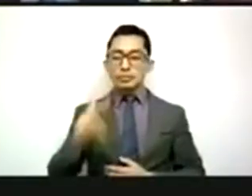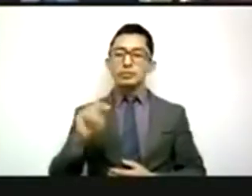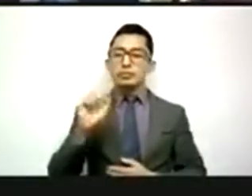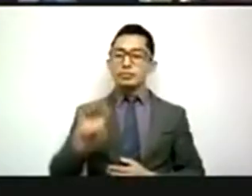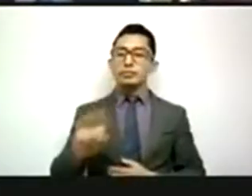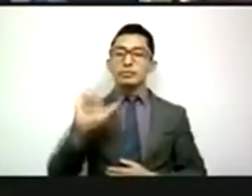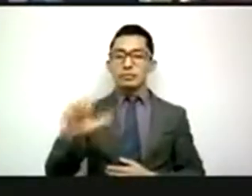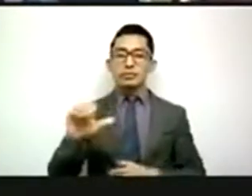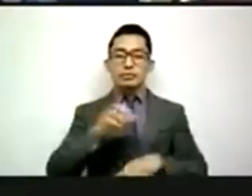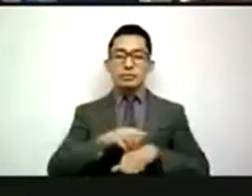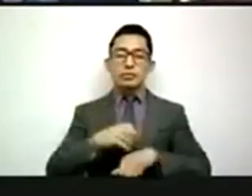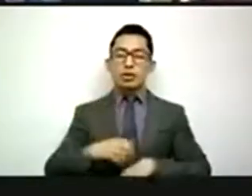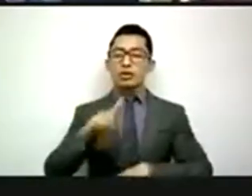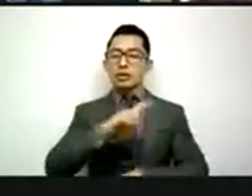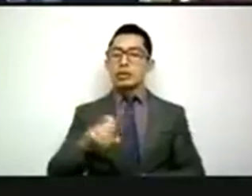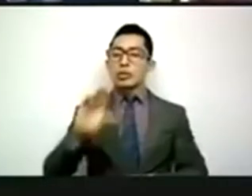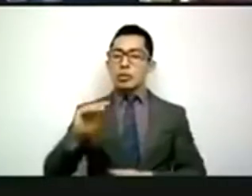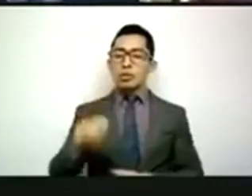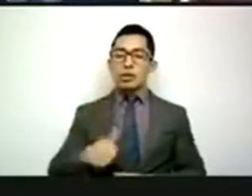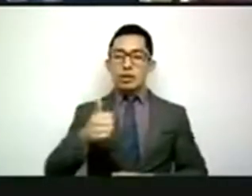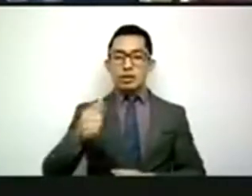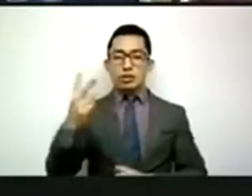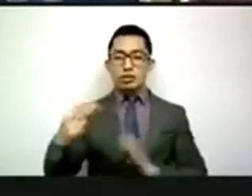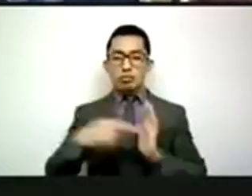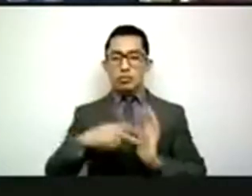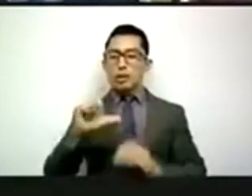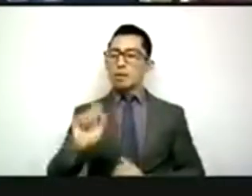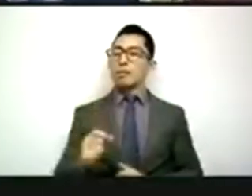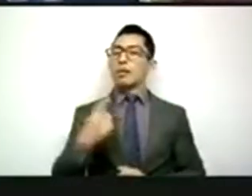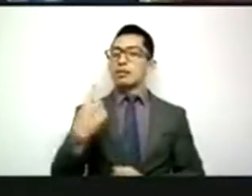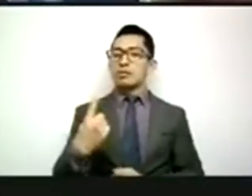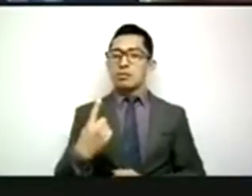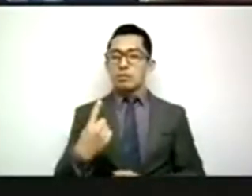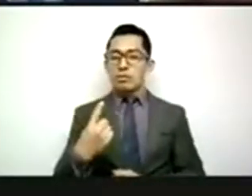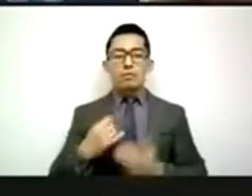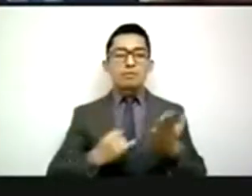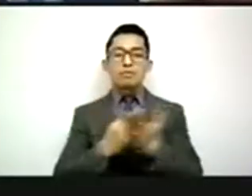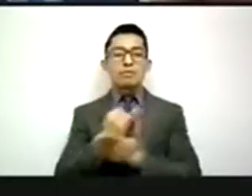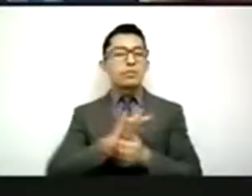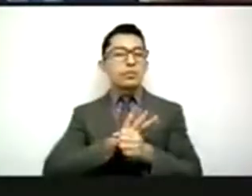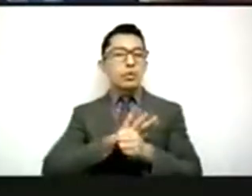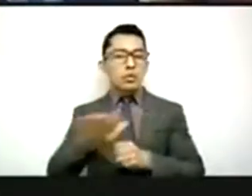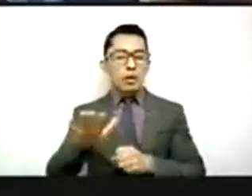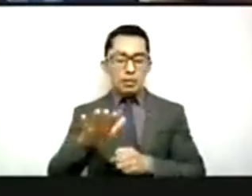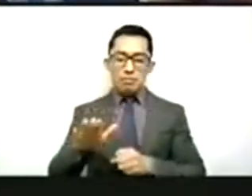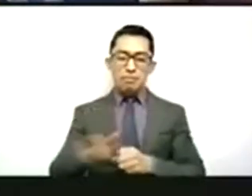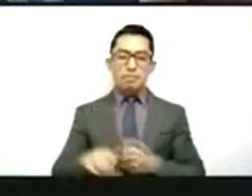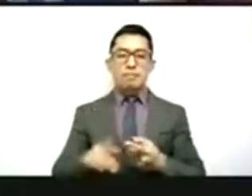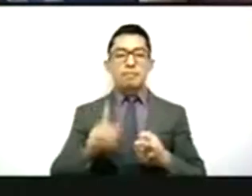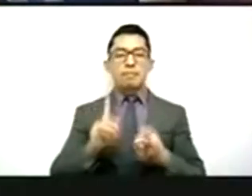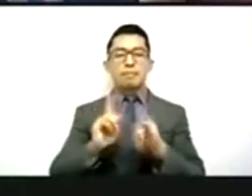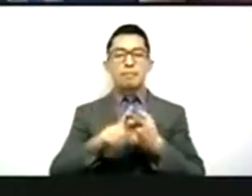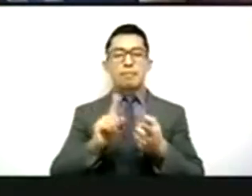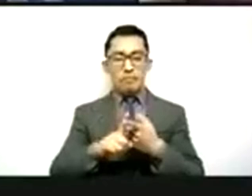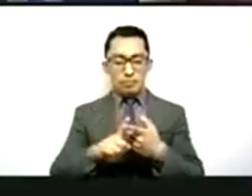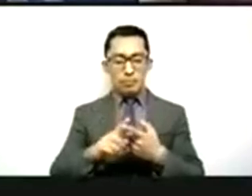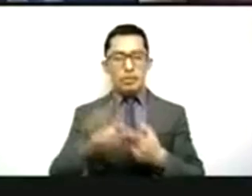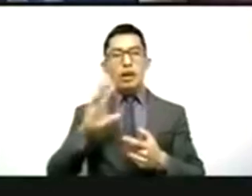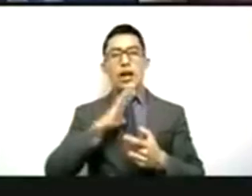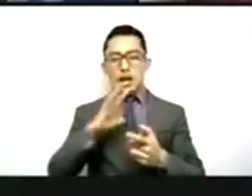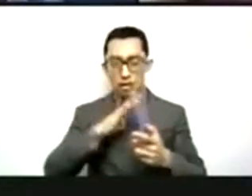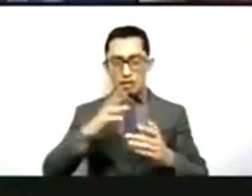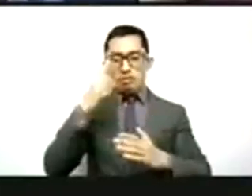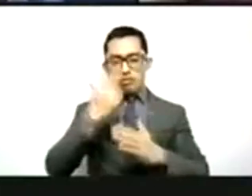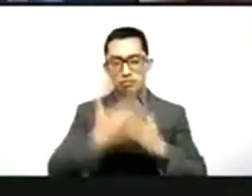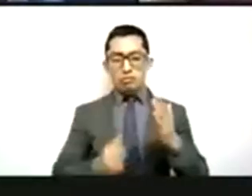central 196 del 2021, se resuelve. Primero, se declara existente la infracción